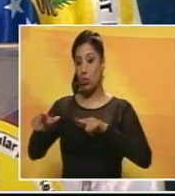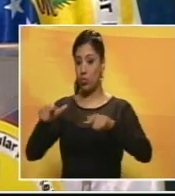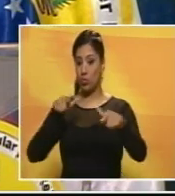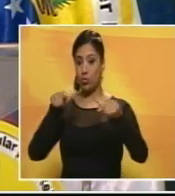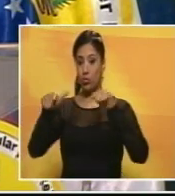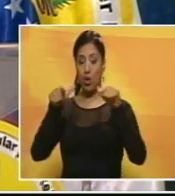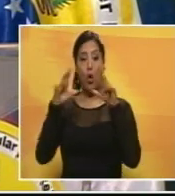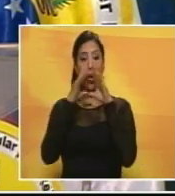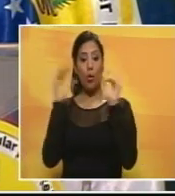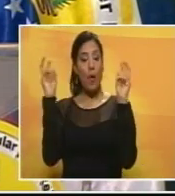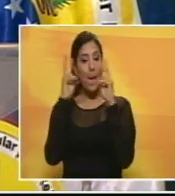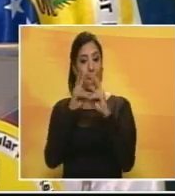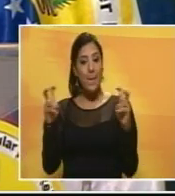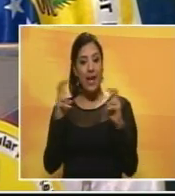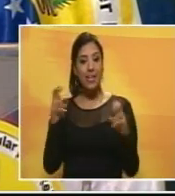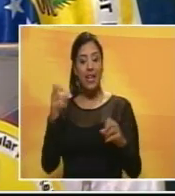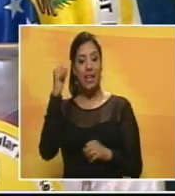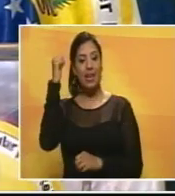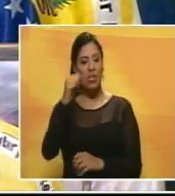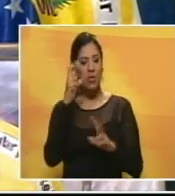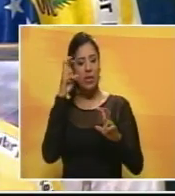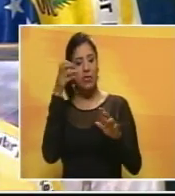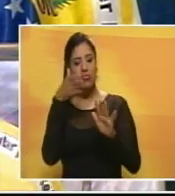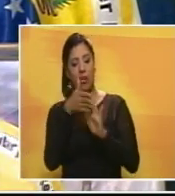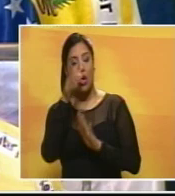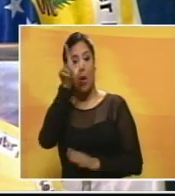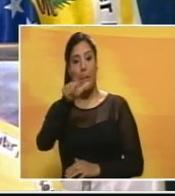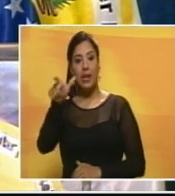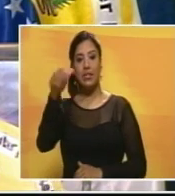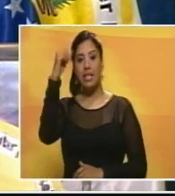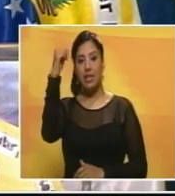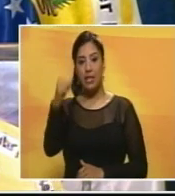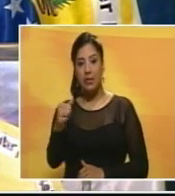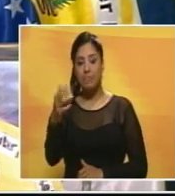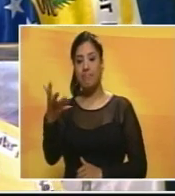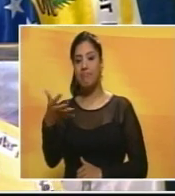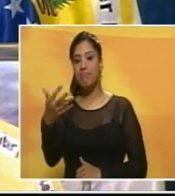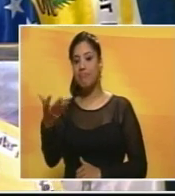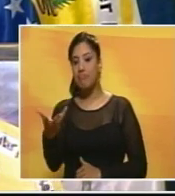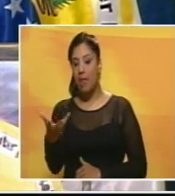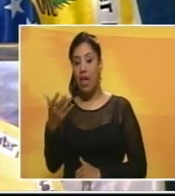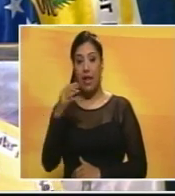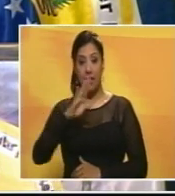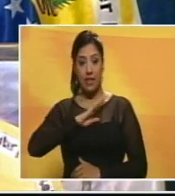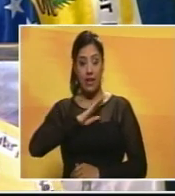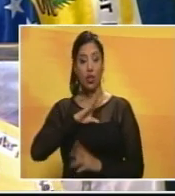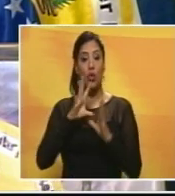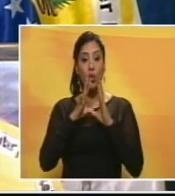dirigir la investigación penal de aquellos delitos que se